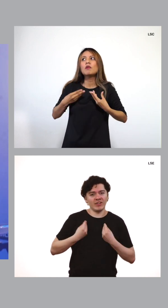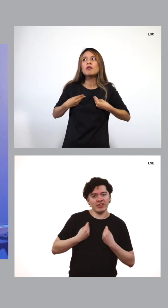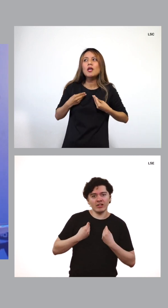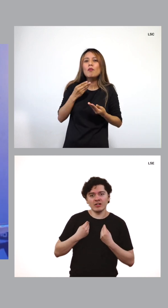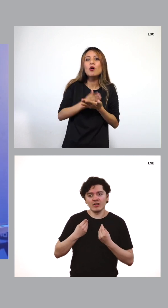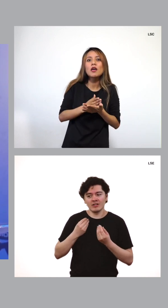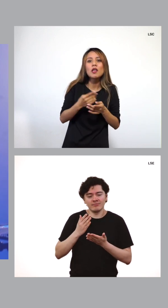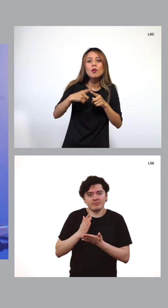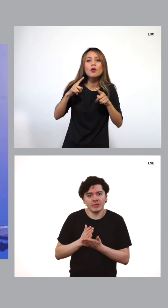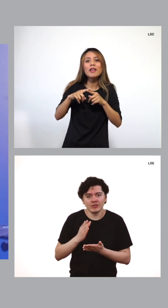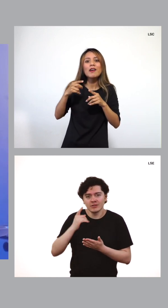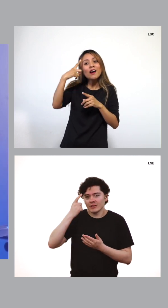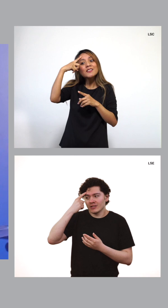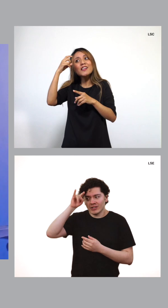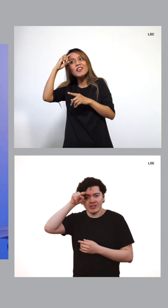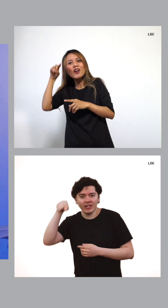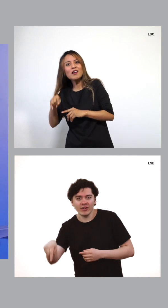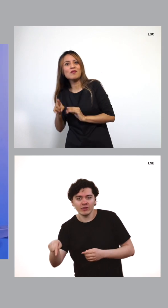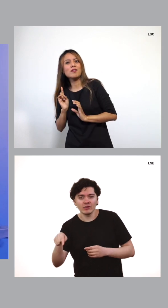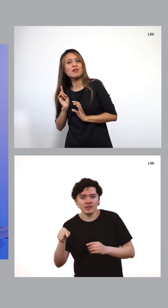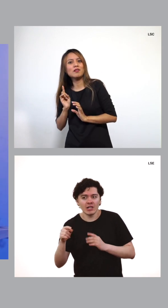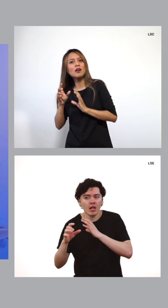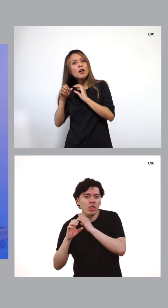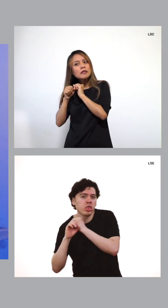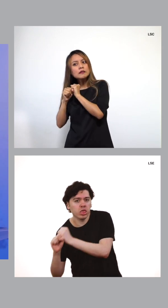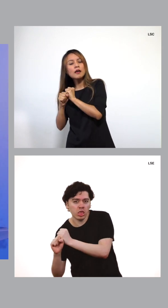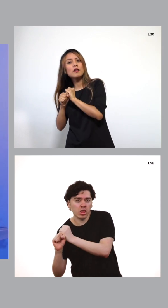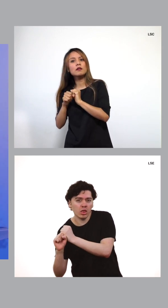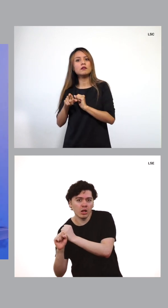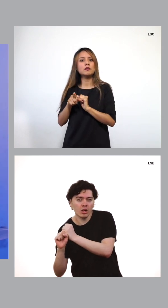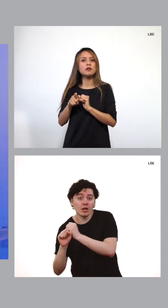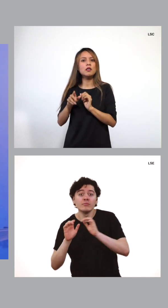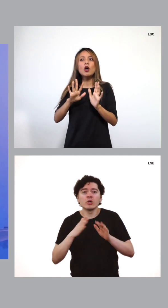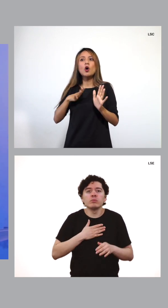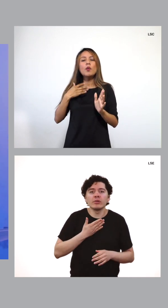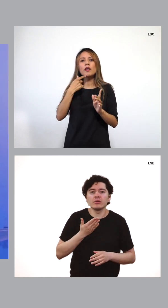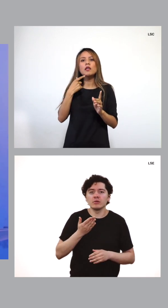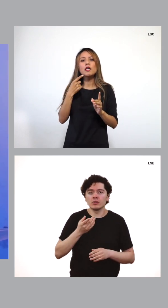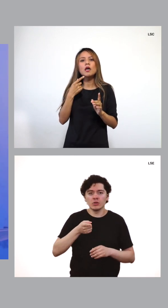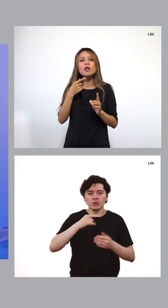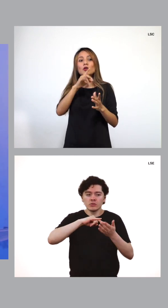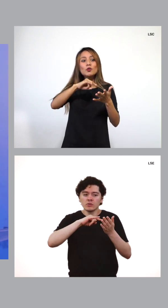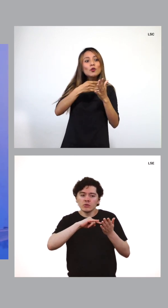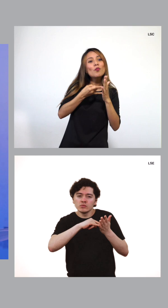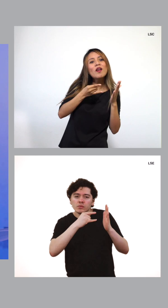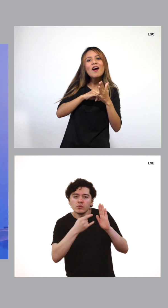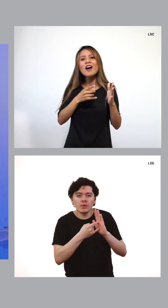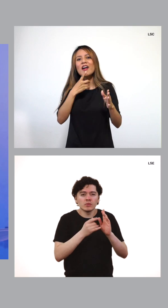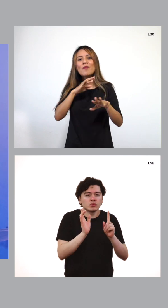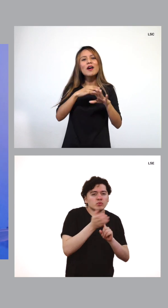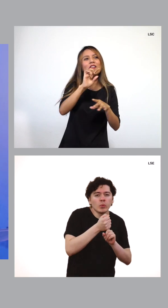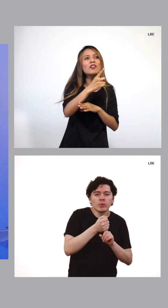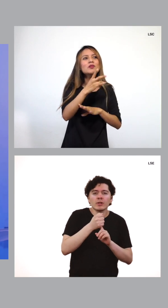por las mentiras del enemigo, que hay tantos planes que no te has atrevido ni a comenzar porque vino a susurrarte: pero ¿quién crees que eres